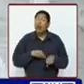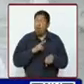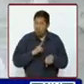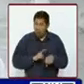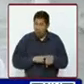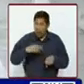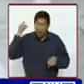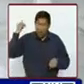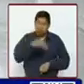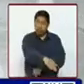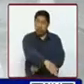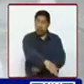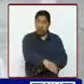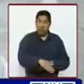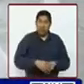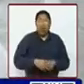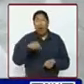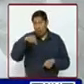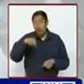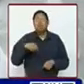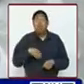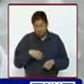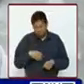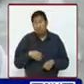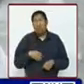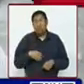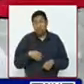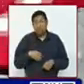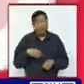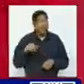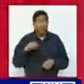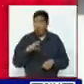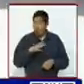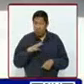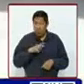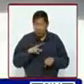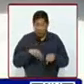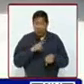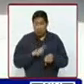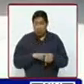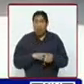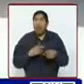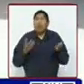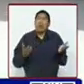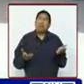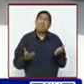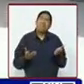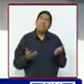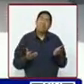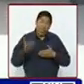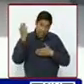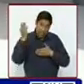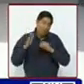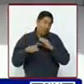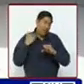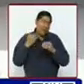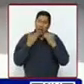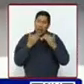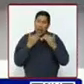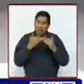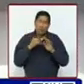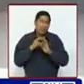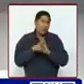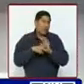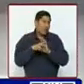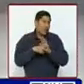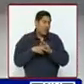que bajen de esta manera? Sí, aquí sí. O sea, no está bien, pero es normal. Bueno, recalcar que estas imágenes nos llegan gracias a nuestros